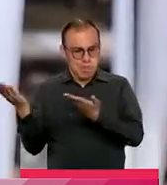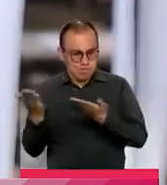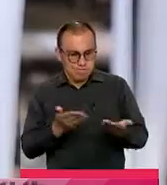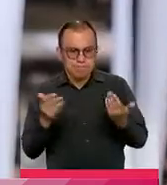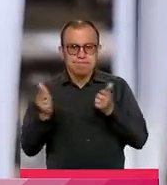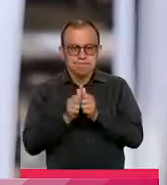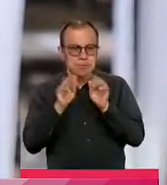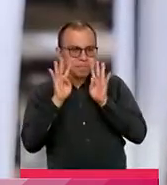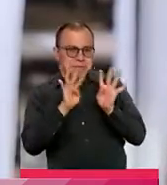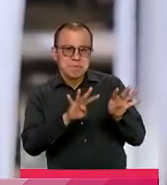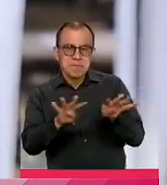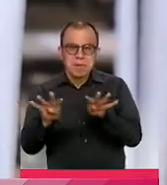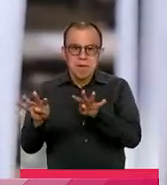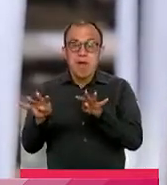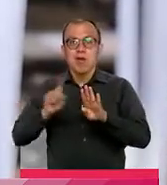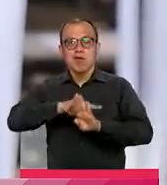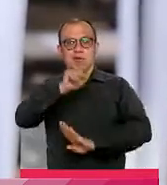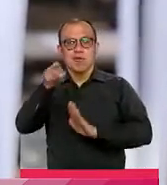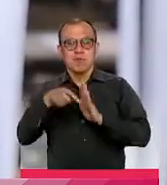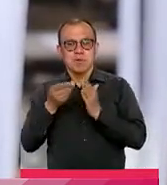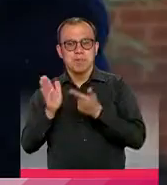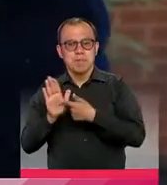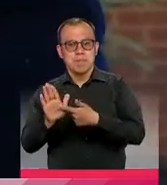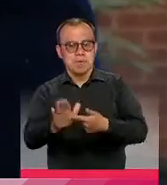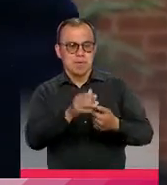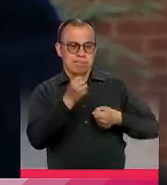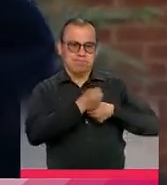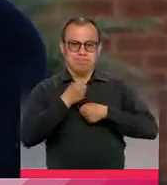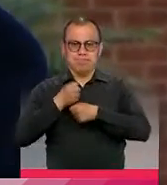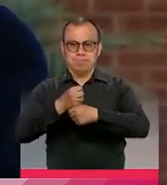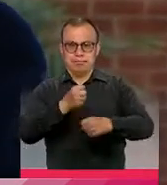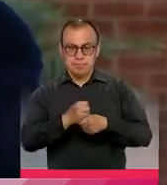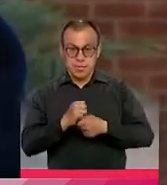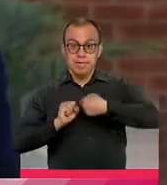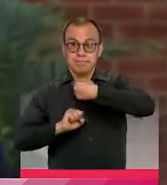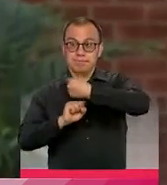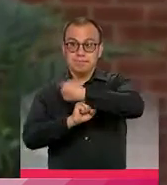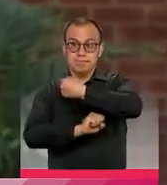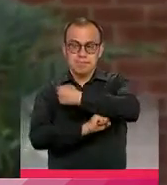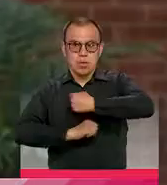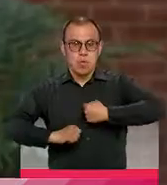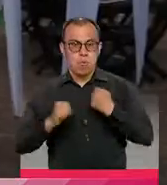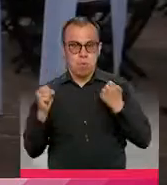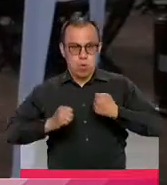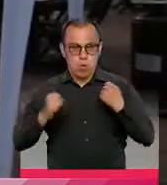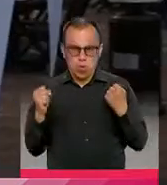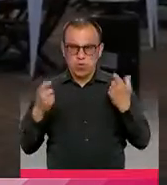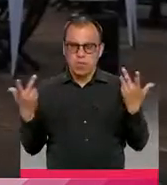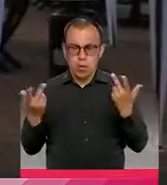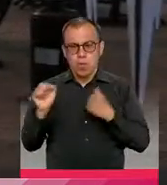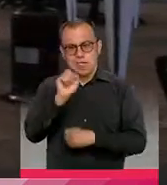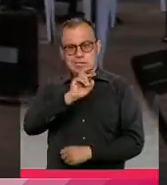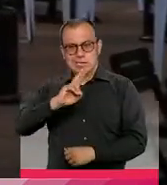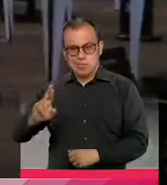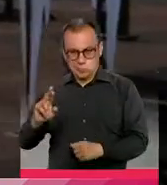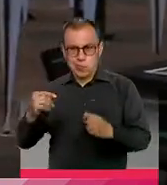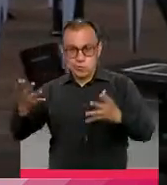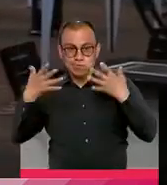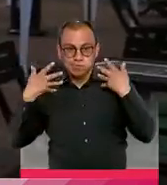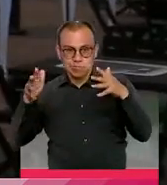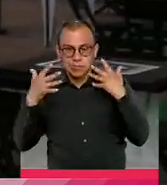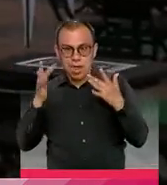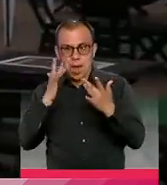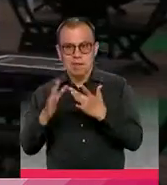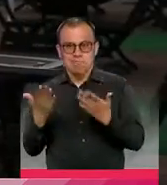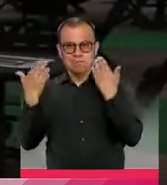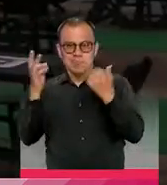acompañen, donde vamos a mostrar todos los productos de los artesanos. Se ha fortalecido Bogotá a cielo abierto en el sur de la ciudad. El impacto del sector